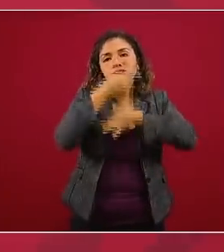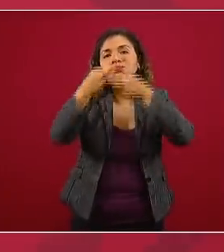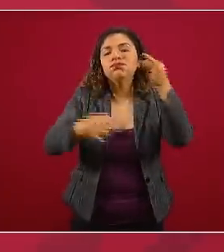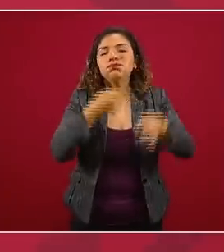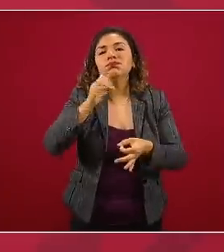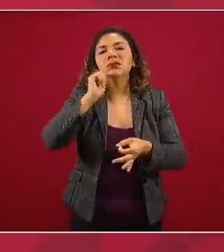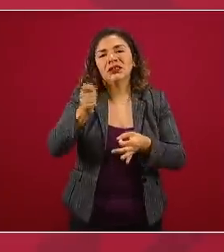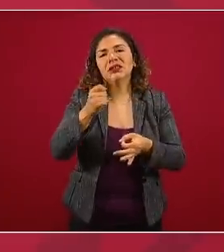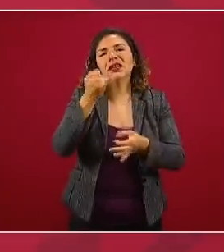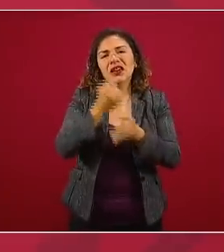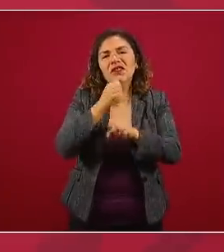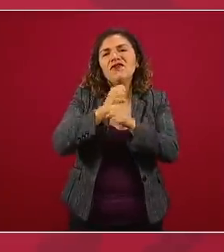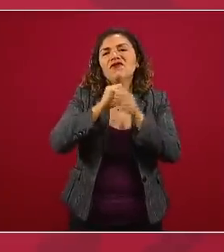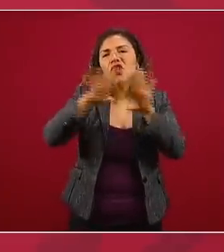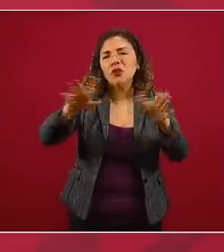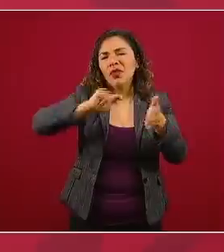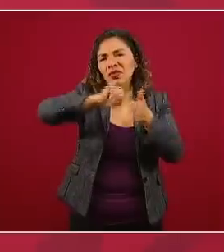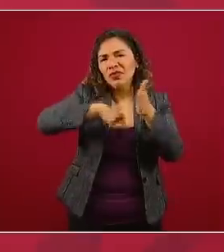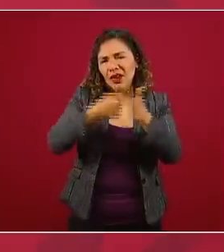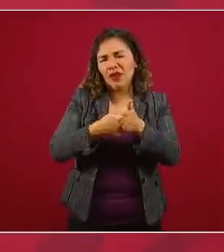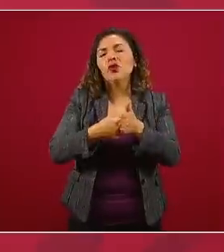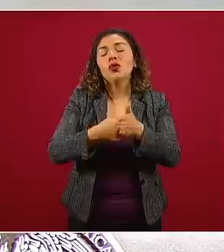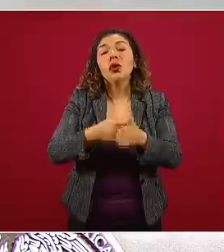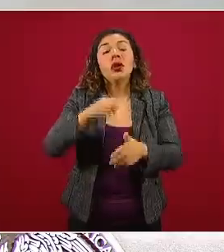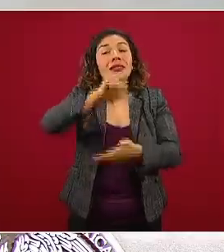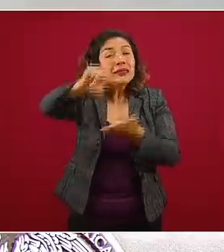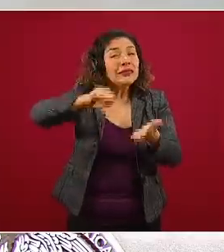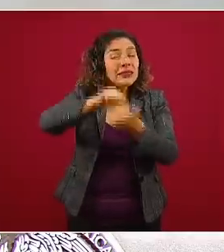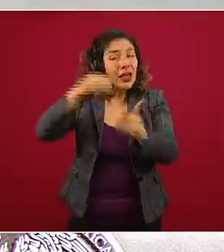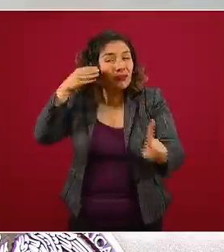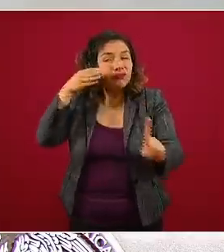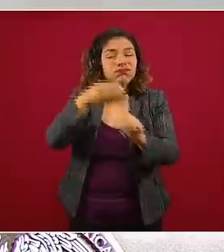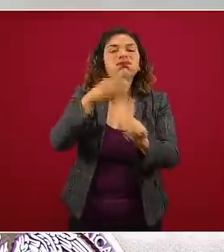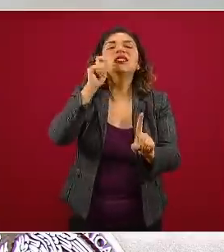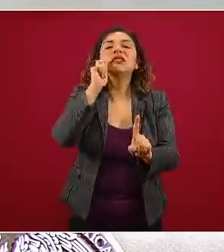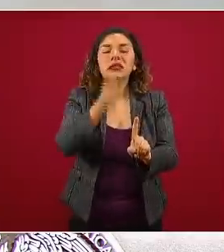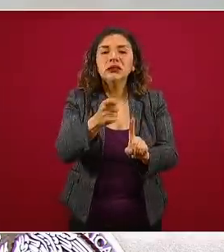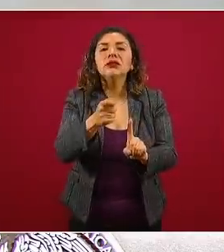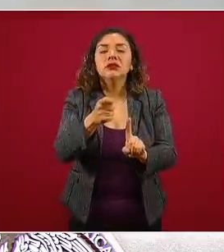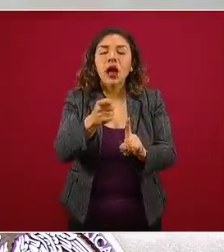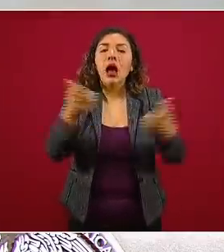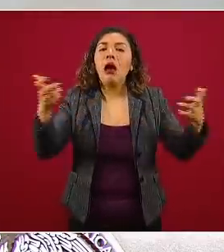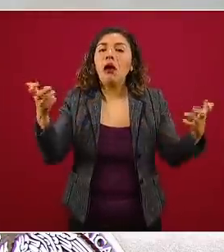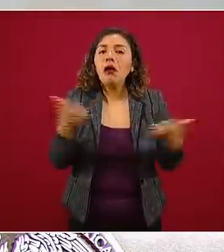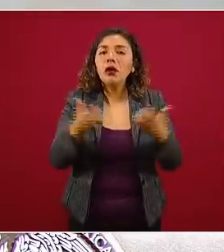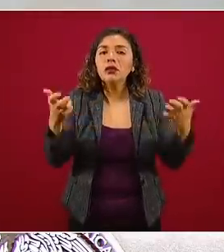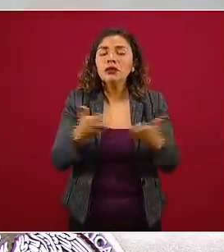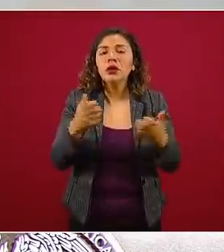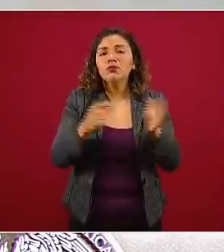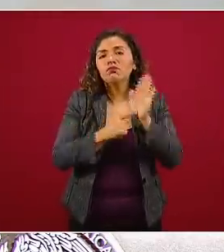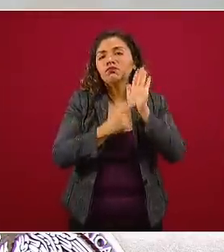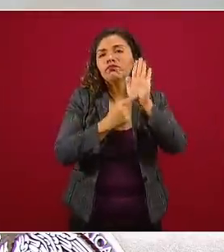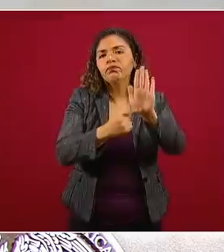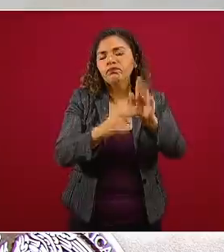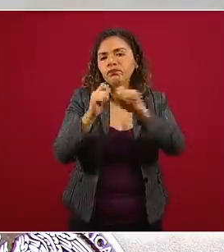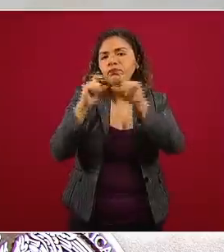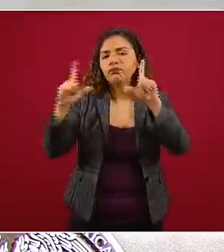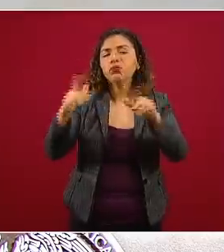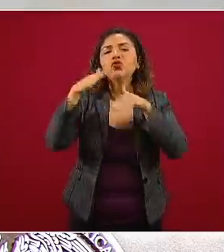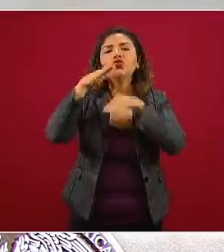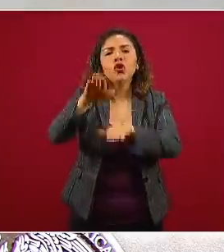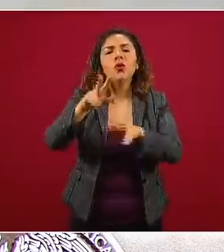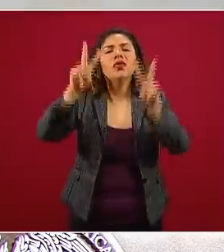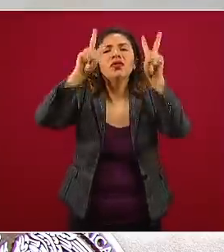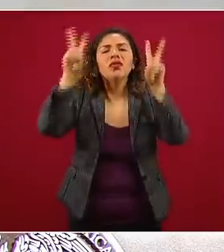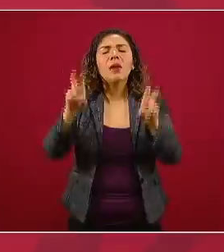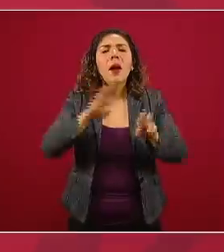de la pandemia y como tema central vamos a llevar a cabo una presentación sobre la mortalidad